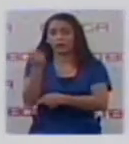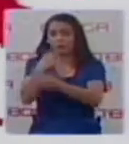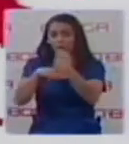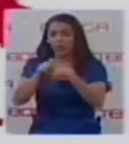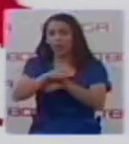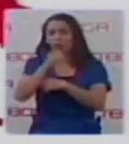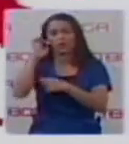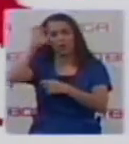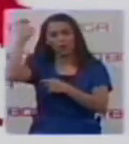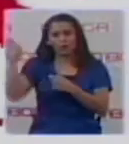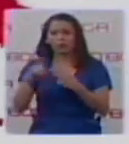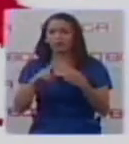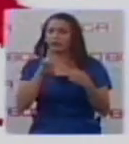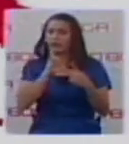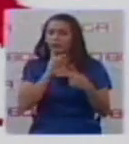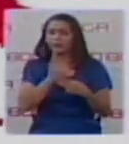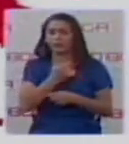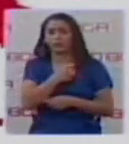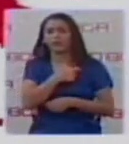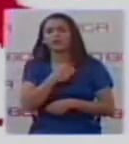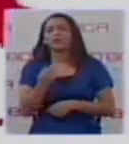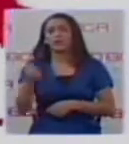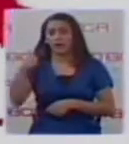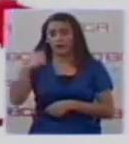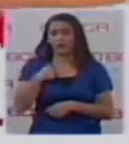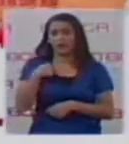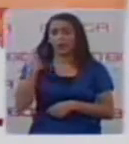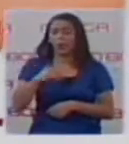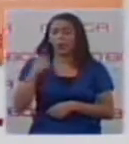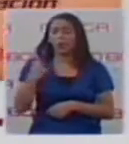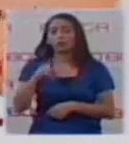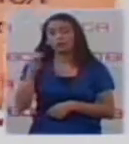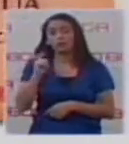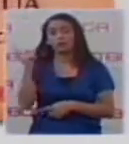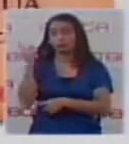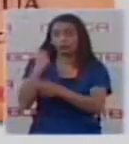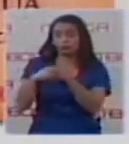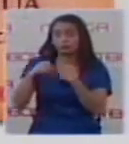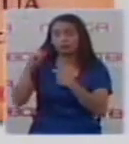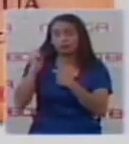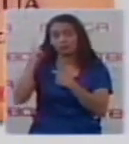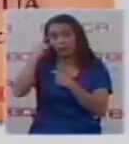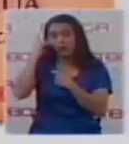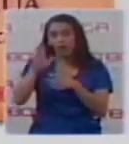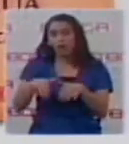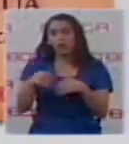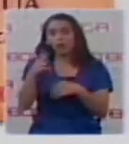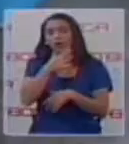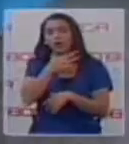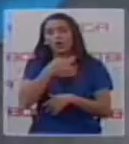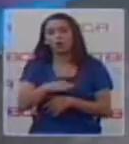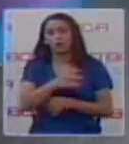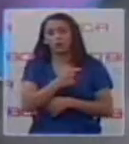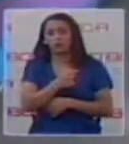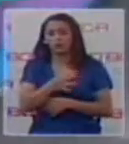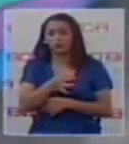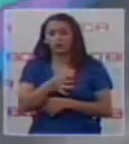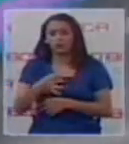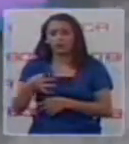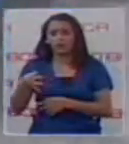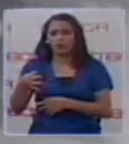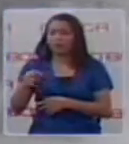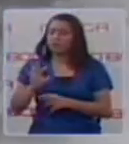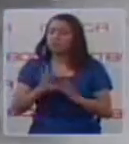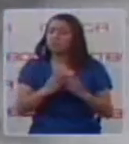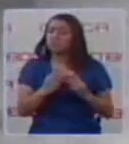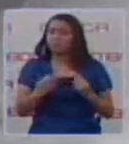Europa, Estados Unidos y Canadá, que son mercados exigentes pero a la vez son altos consumidores de quinoa de calidad. Además,